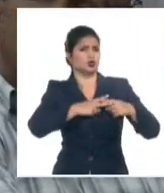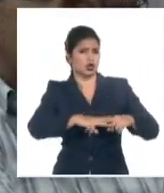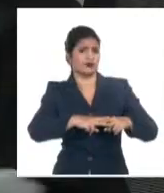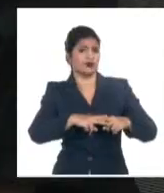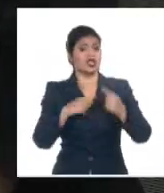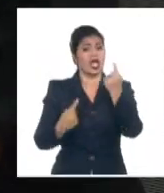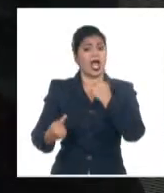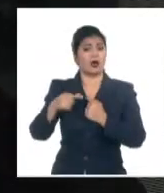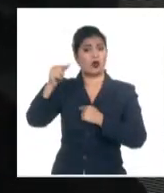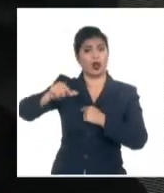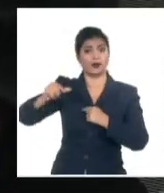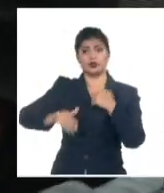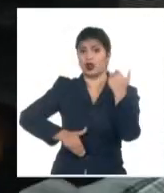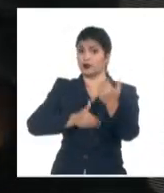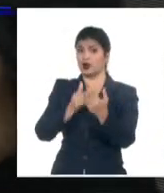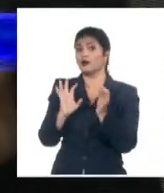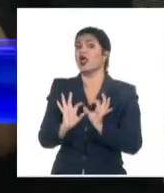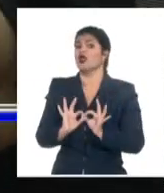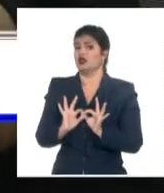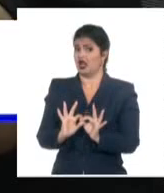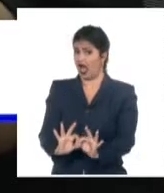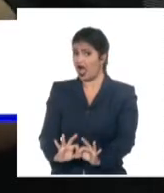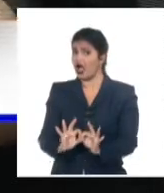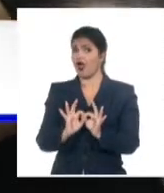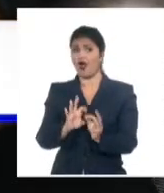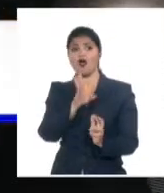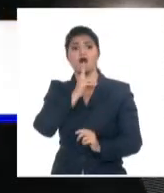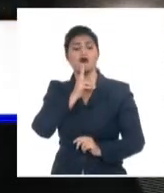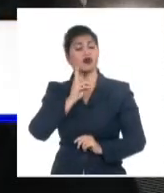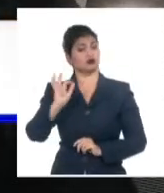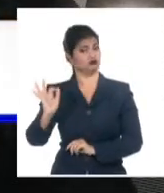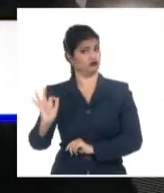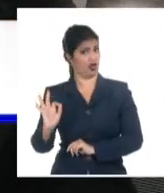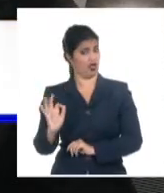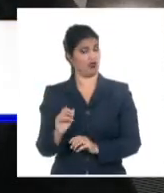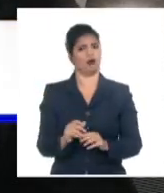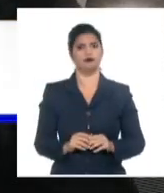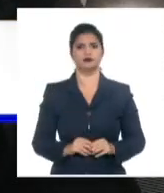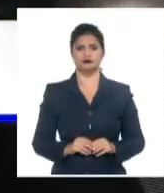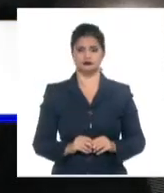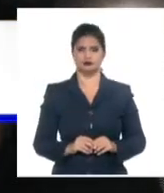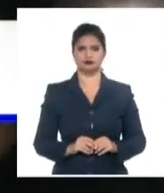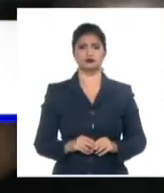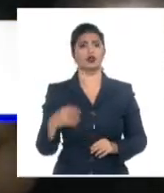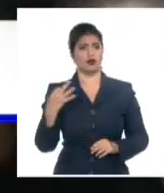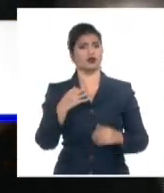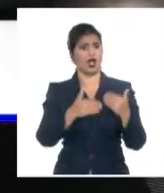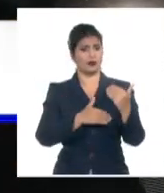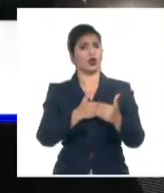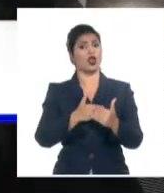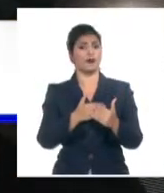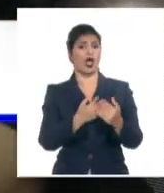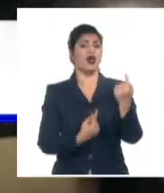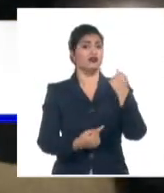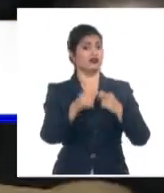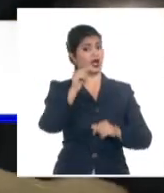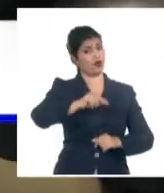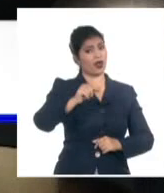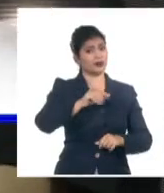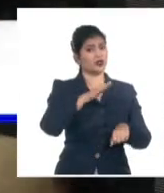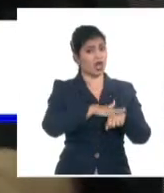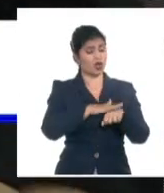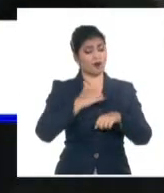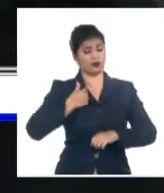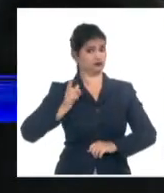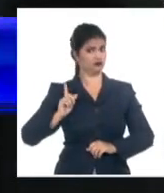vamos a resolver. Es verdad que podrá ser el problema originario, pero también el problema originario de nosotros. Traemos de atrás, no solo